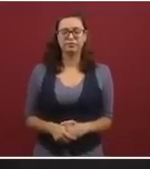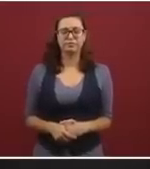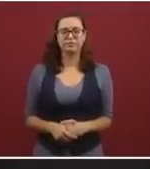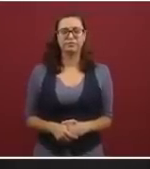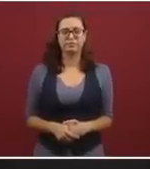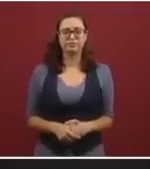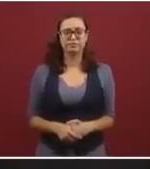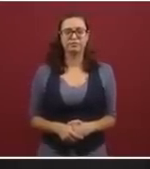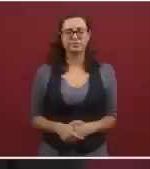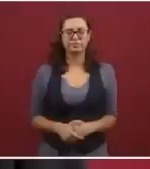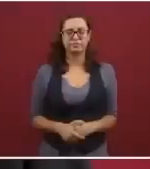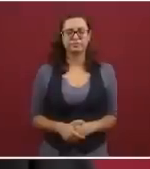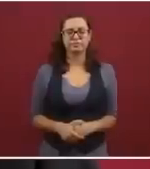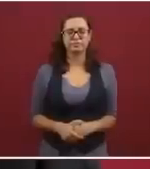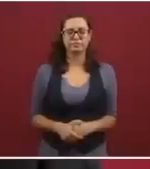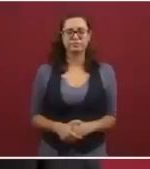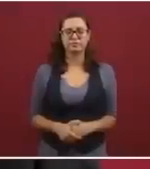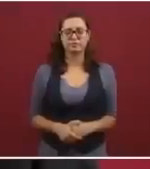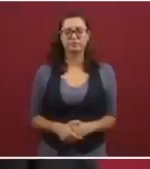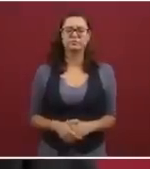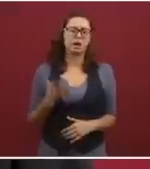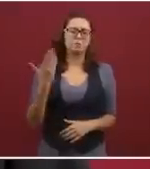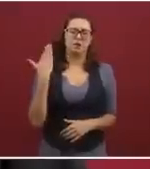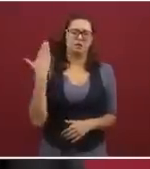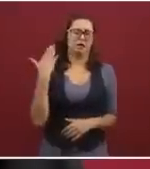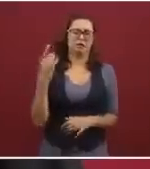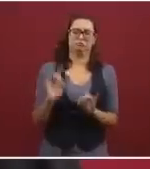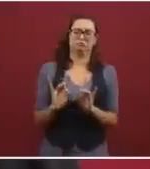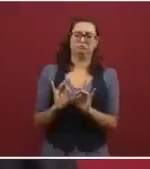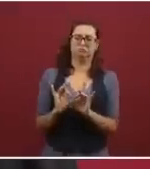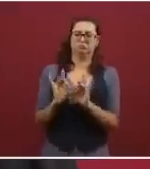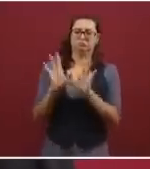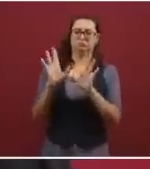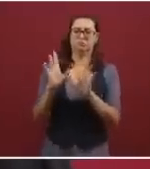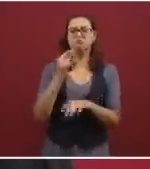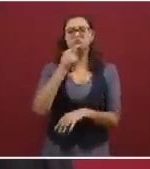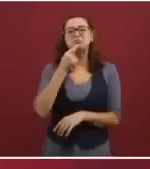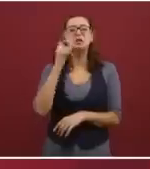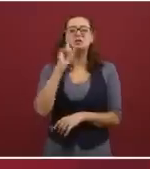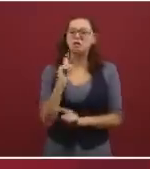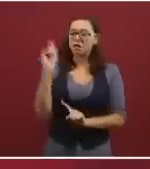topé, hace relativamente poco, con una niña